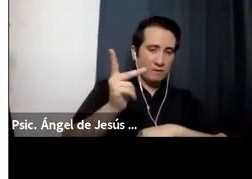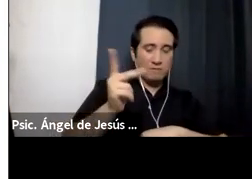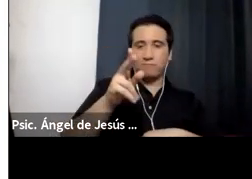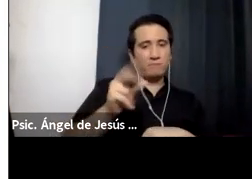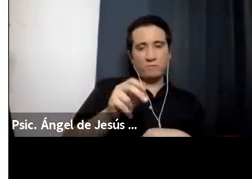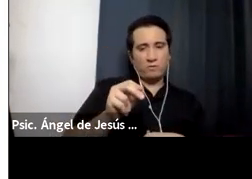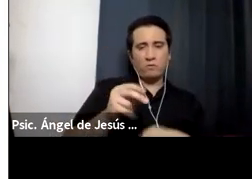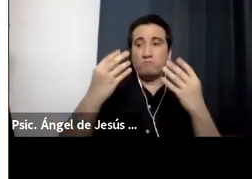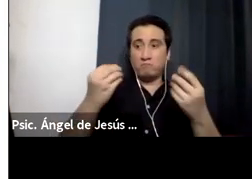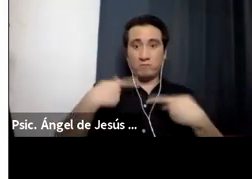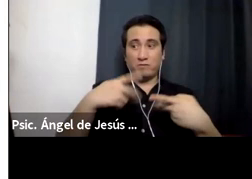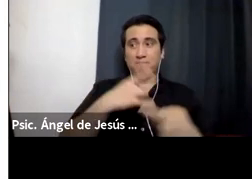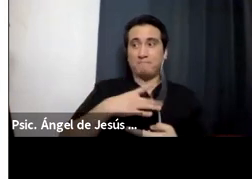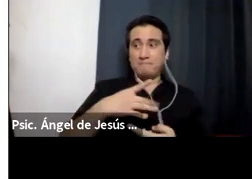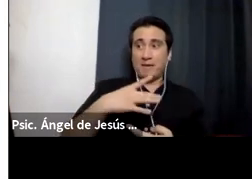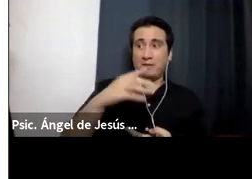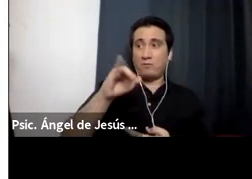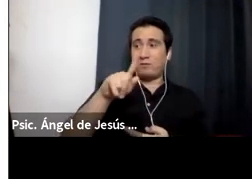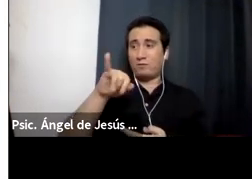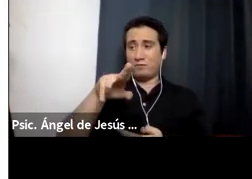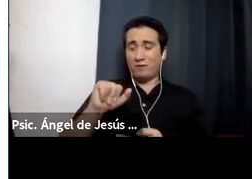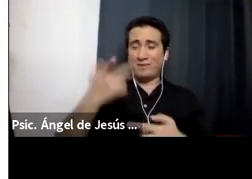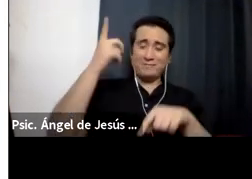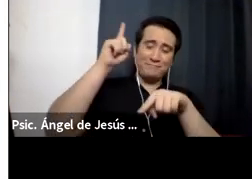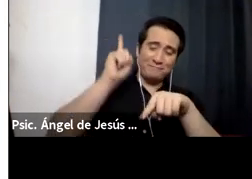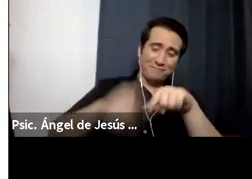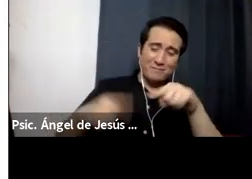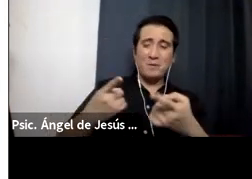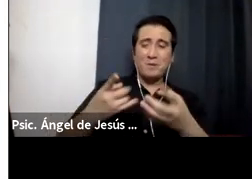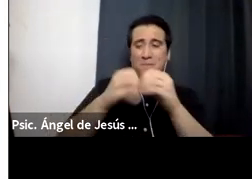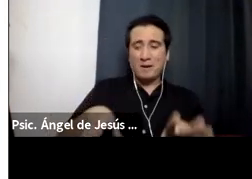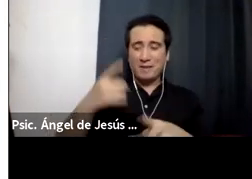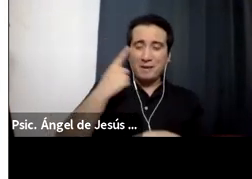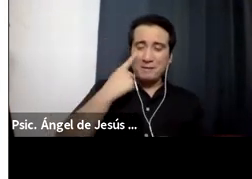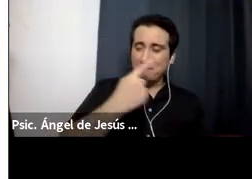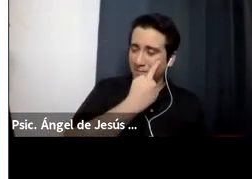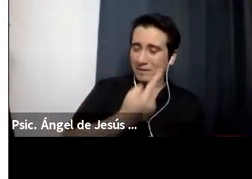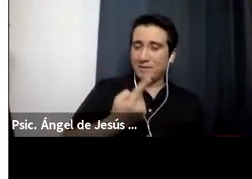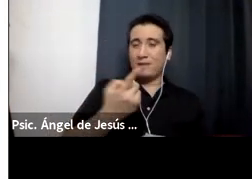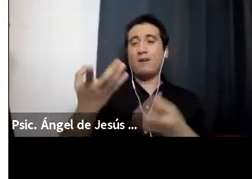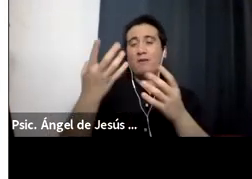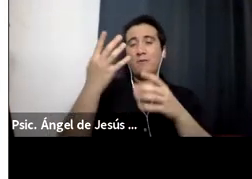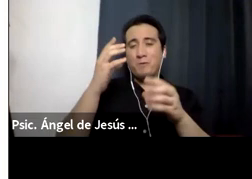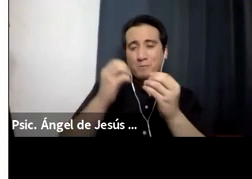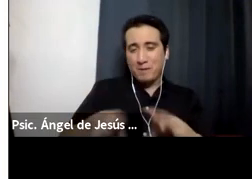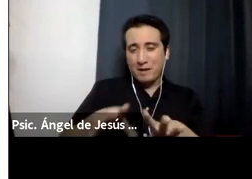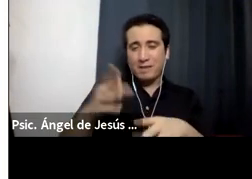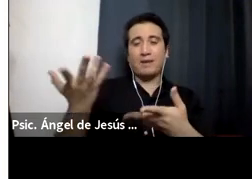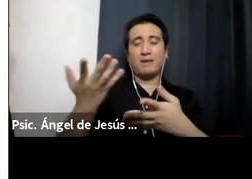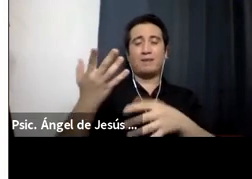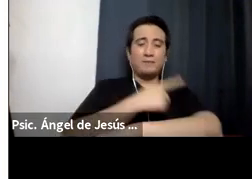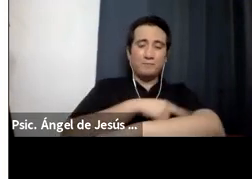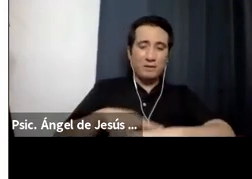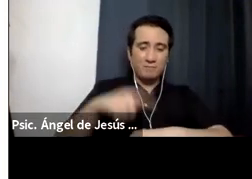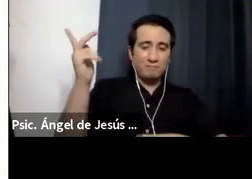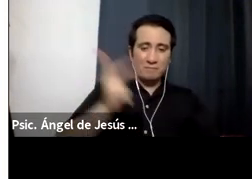insulina porque sienten que en ese momento pueden perder la vista o pueden tener amputación y es absolutamente todo lo